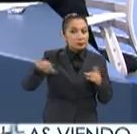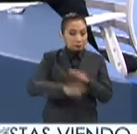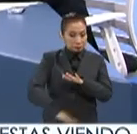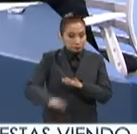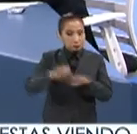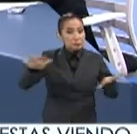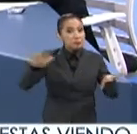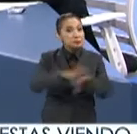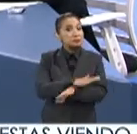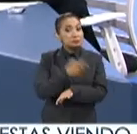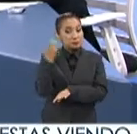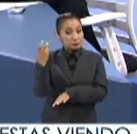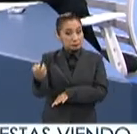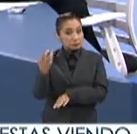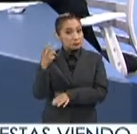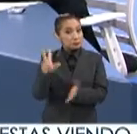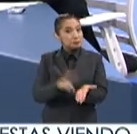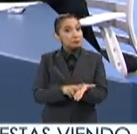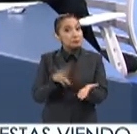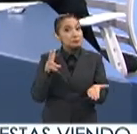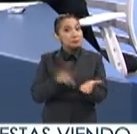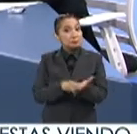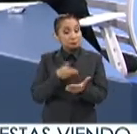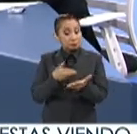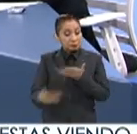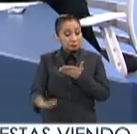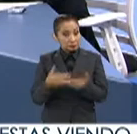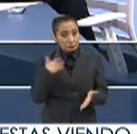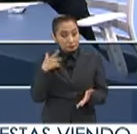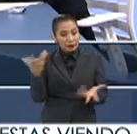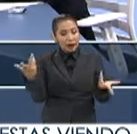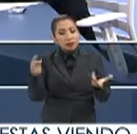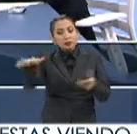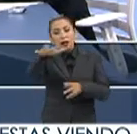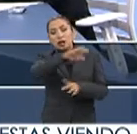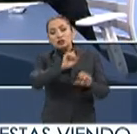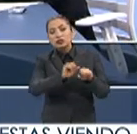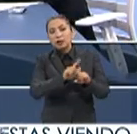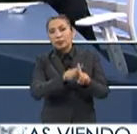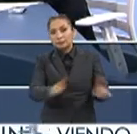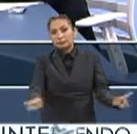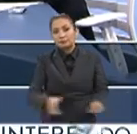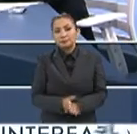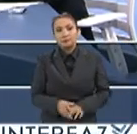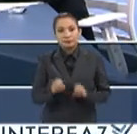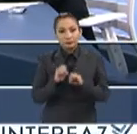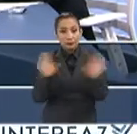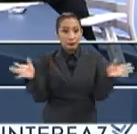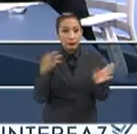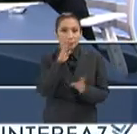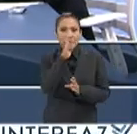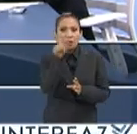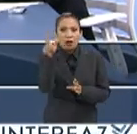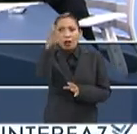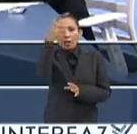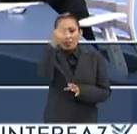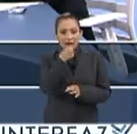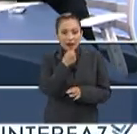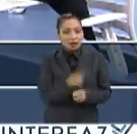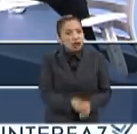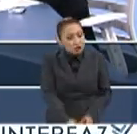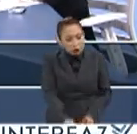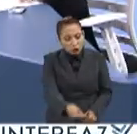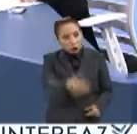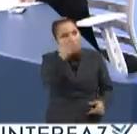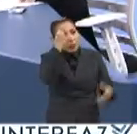esencias de cambio, factores de novedad y de hacer de una sociedad algo distinto. Así es, Omar, y pues qué mejor que aprender desde niños,